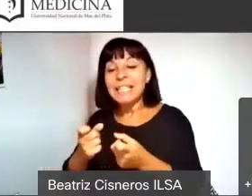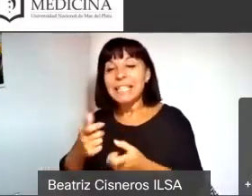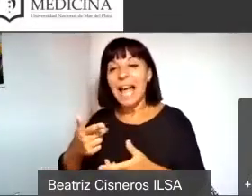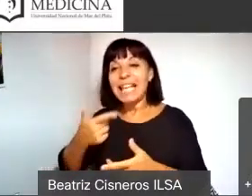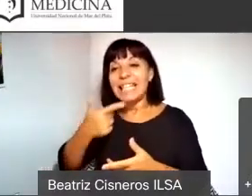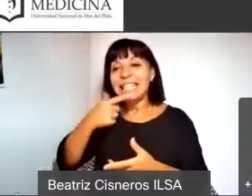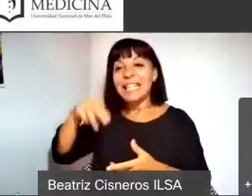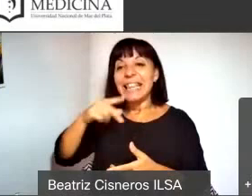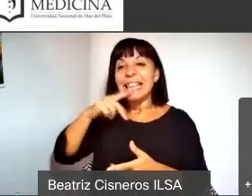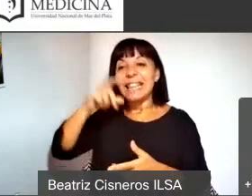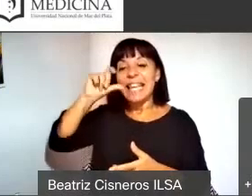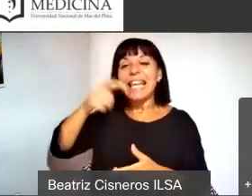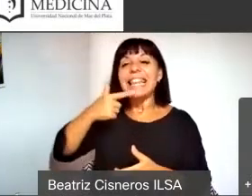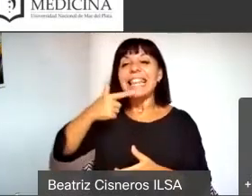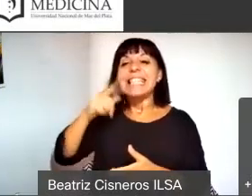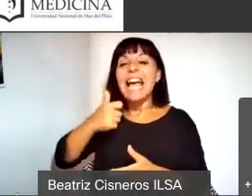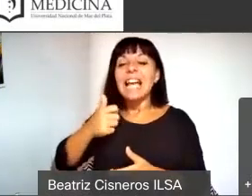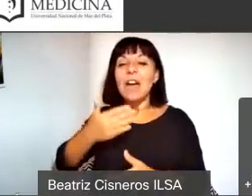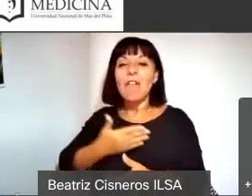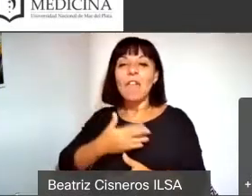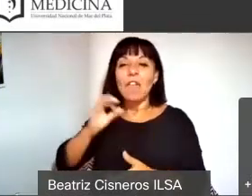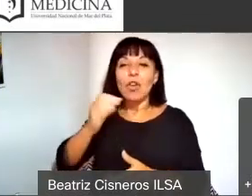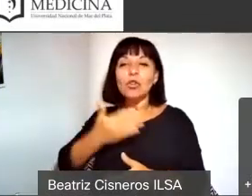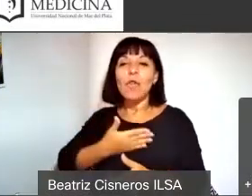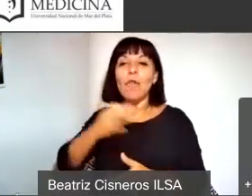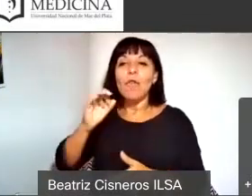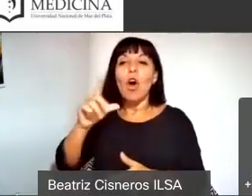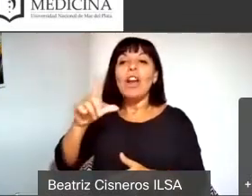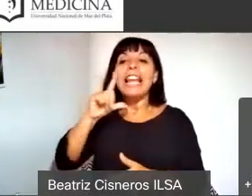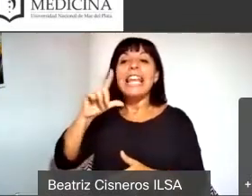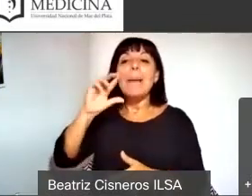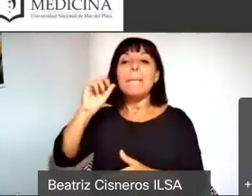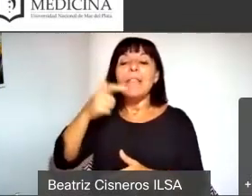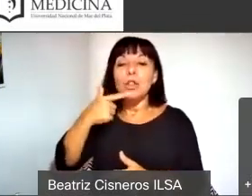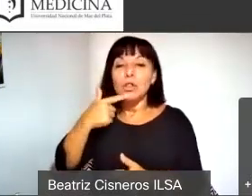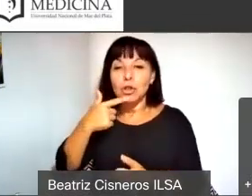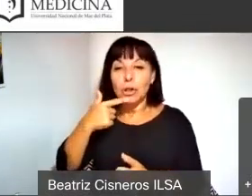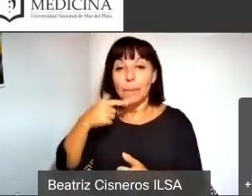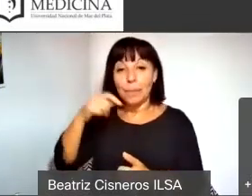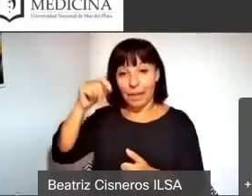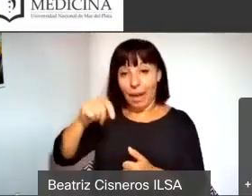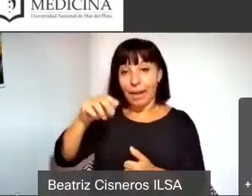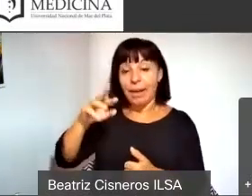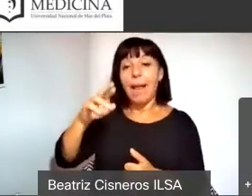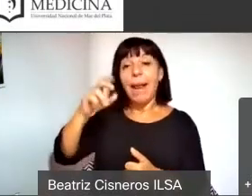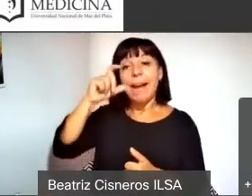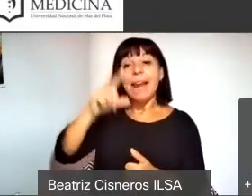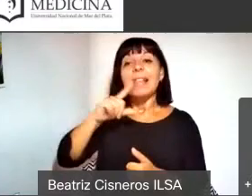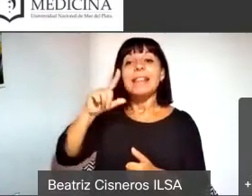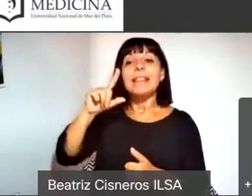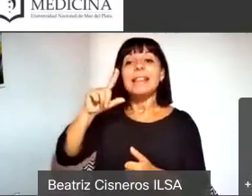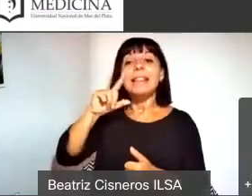fosfolípidos. ¿Dónde es que se sintetizan? Bueno, dentro del retículo endoplásmico liso, en su luz.